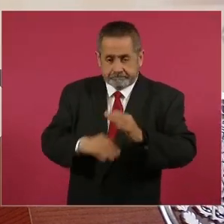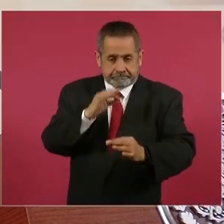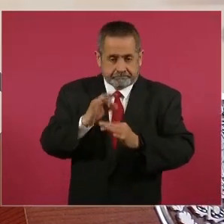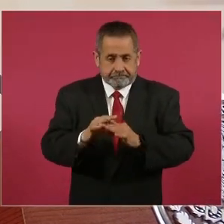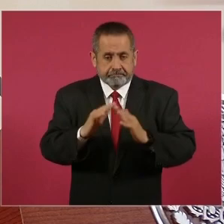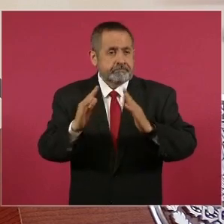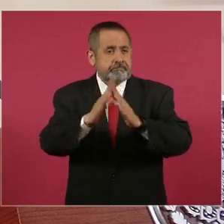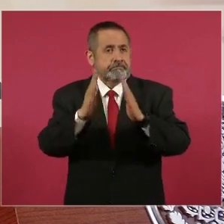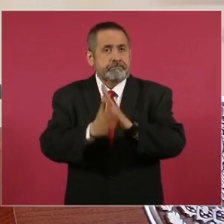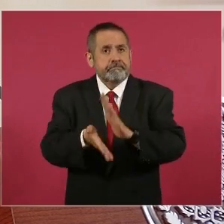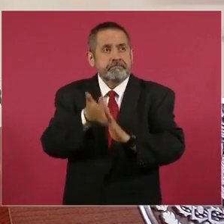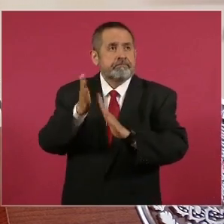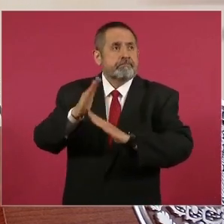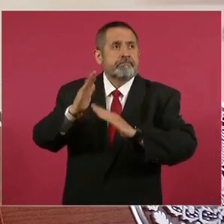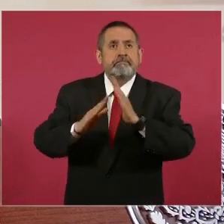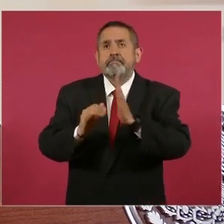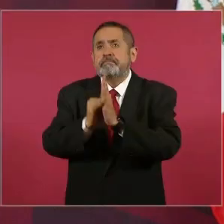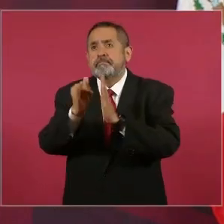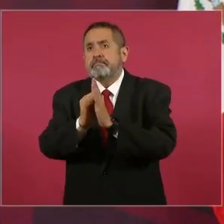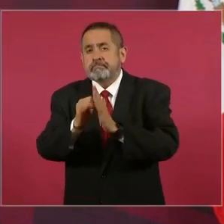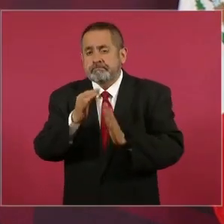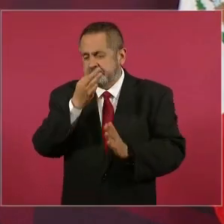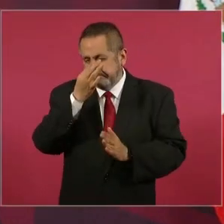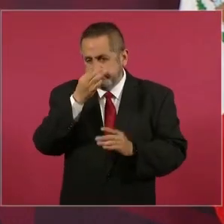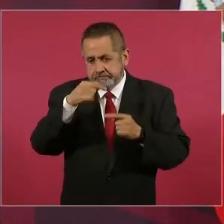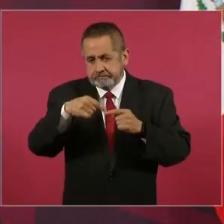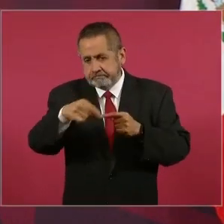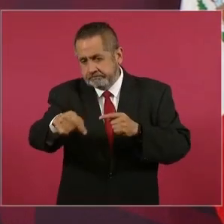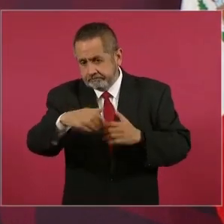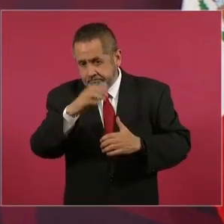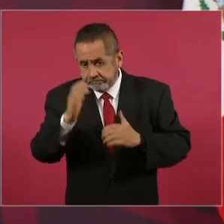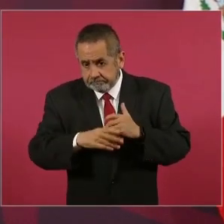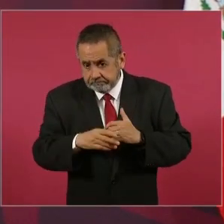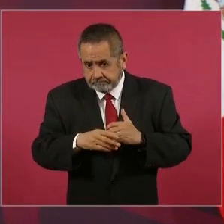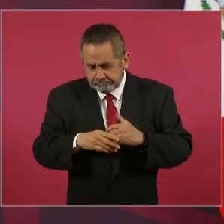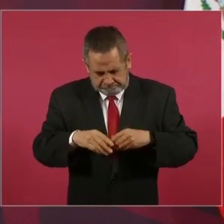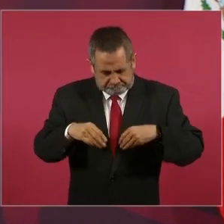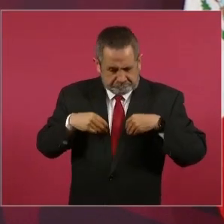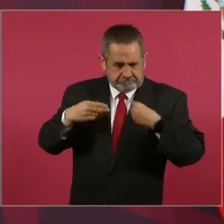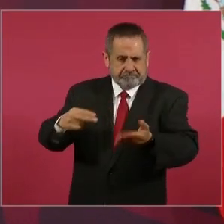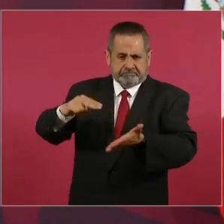sus casas pronto Ahí va su